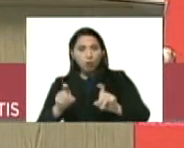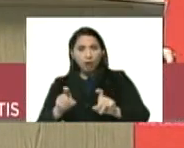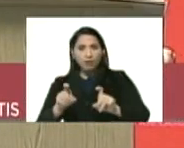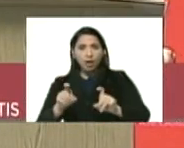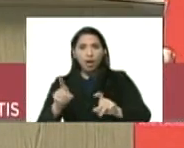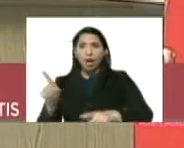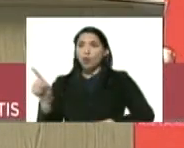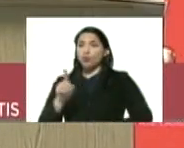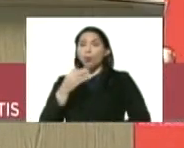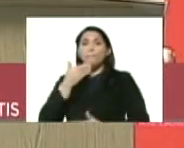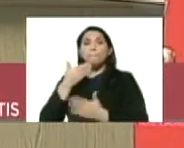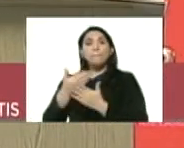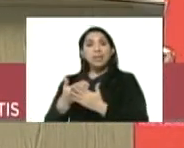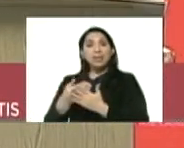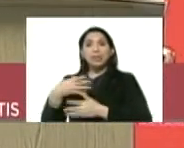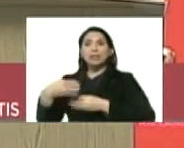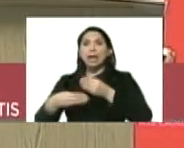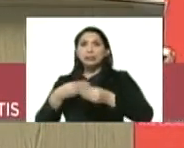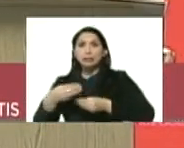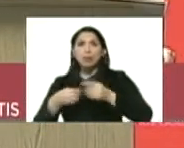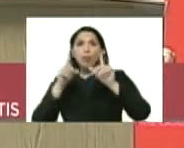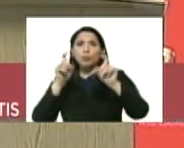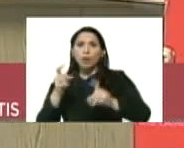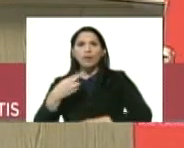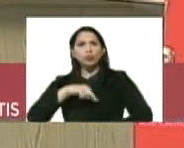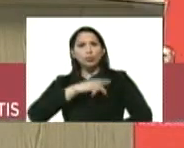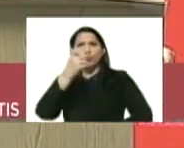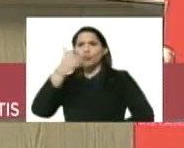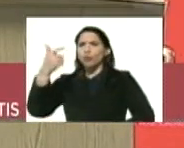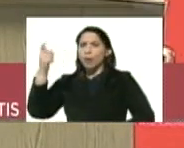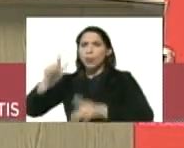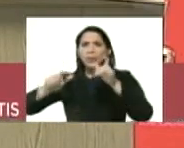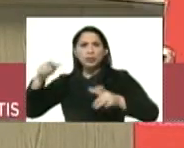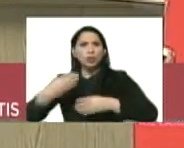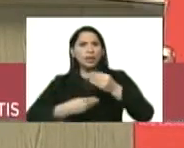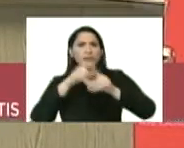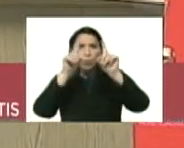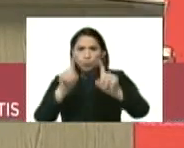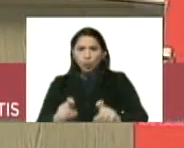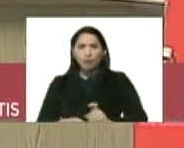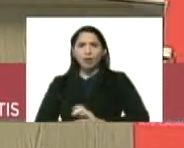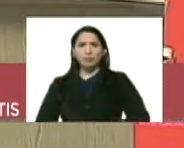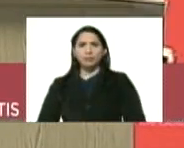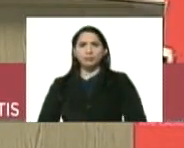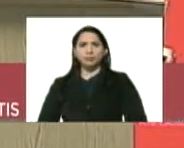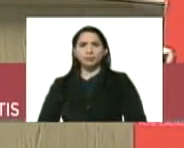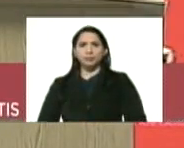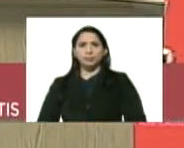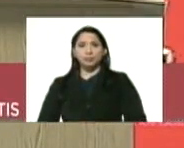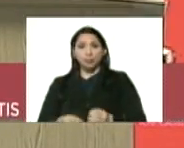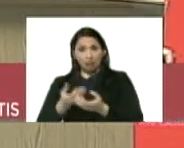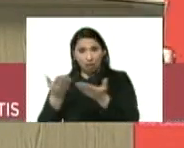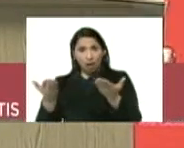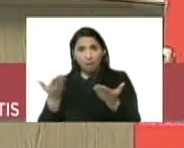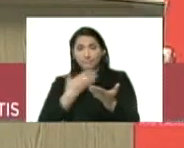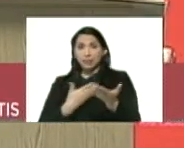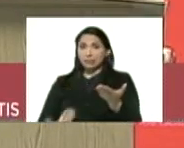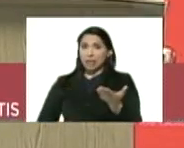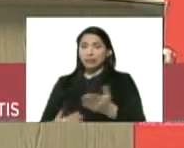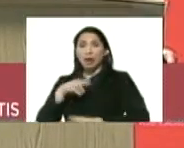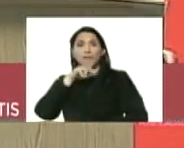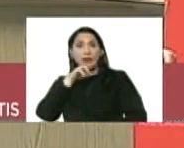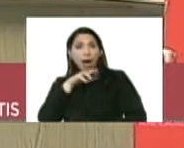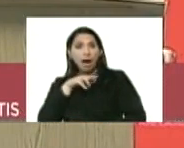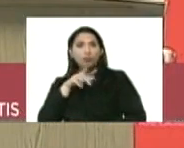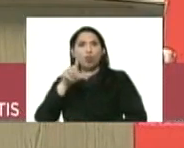Al que no le pide, se la hacemos, los buscamos, les hacemos las pruebas. Y ahí el presidente hablando,